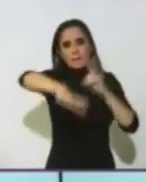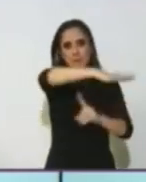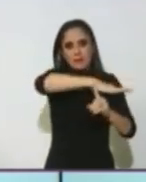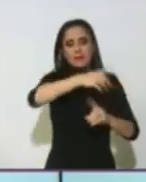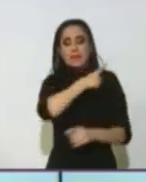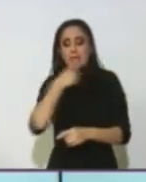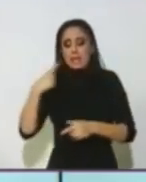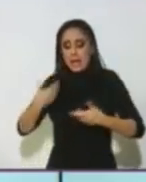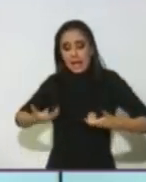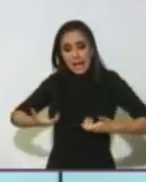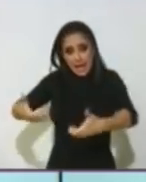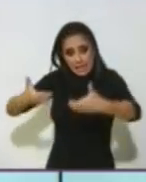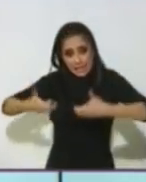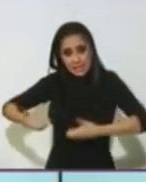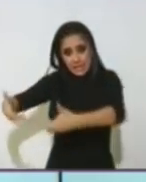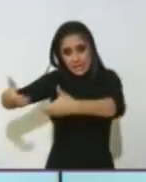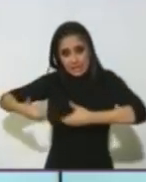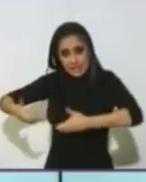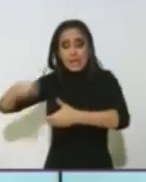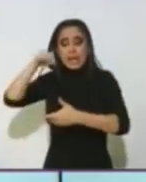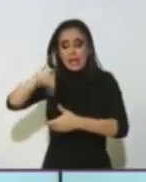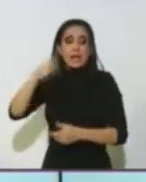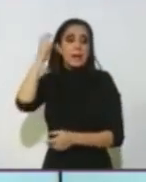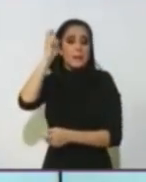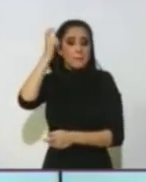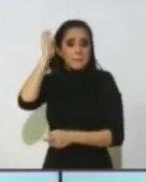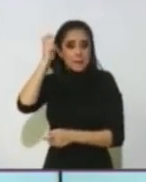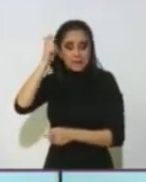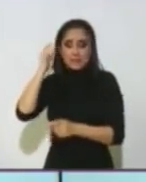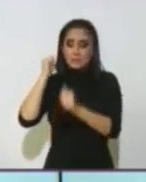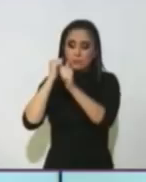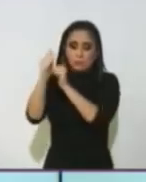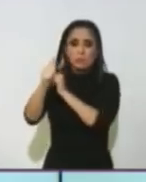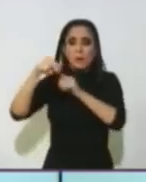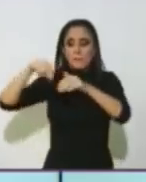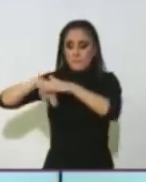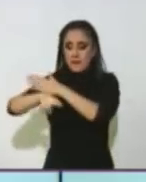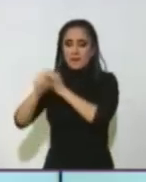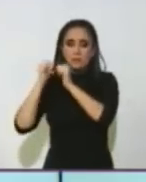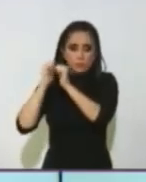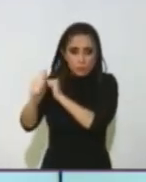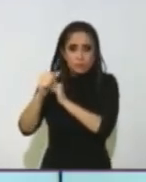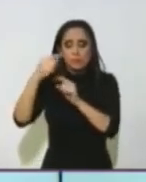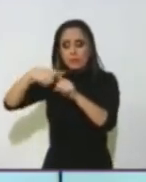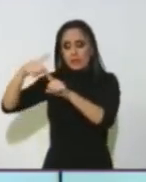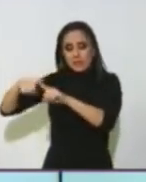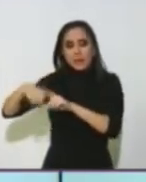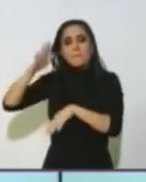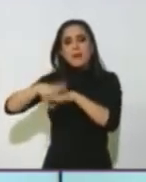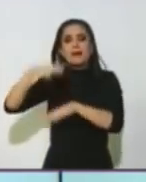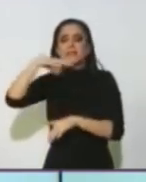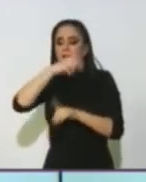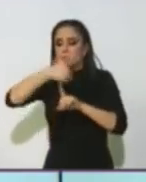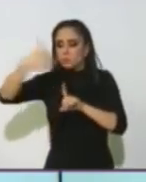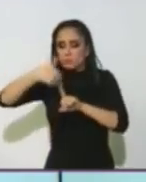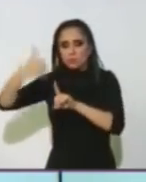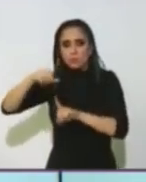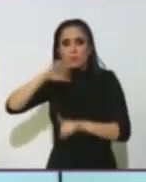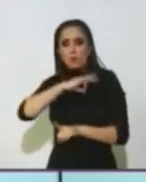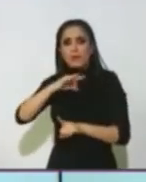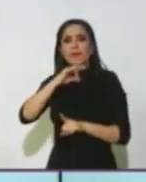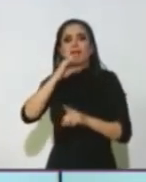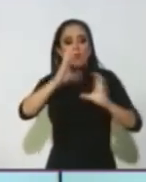en donde se pase el transporte público para agilizar la vialidad y las unidades y que impacte positivamente en el medio ambiente